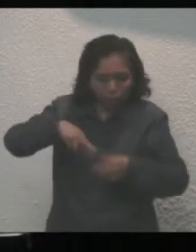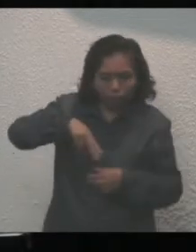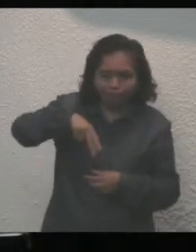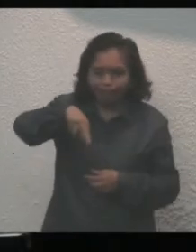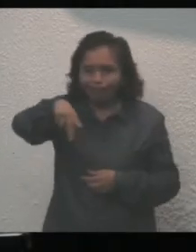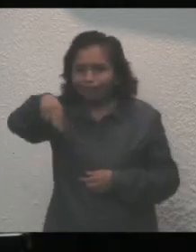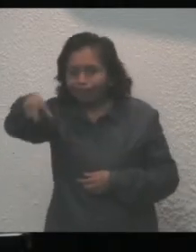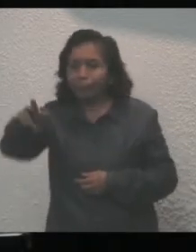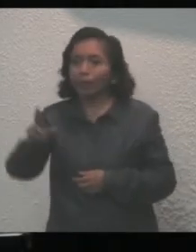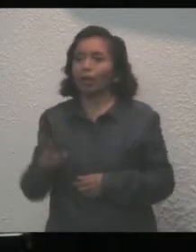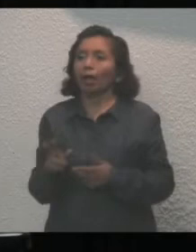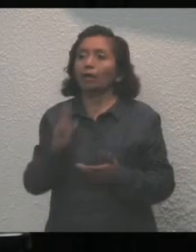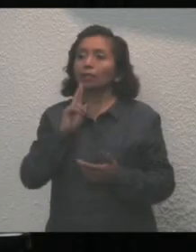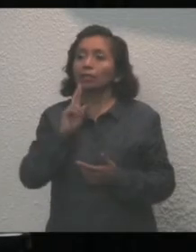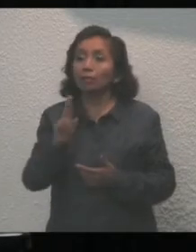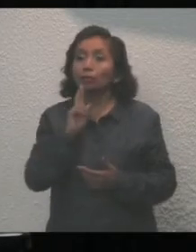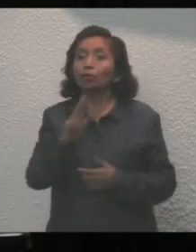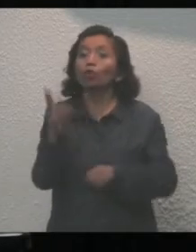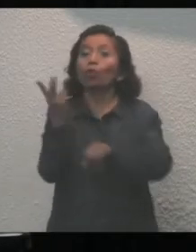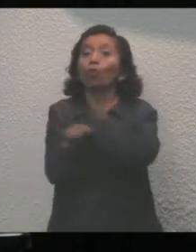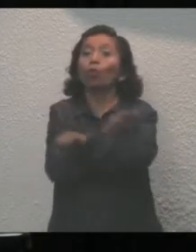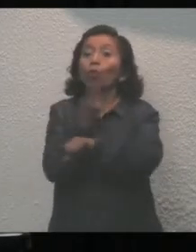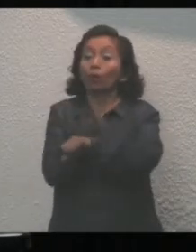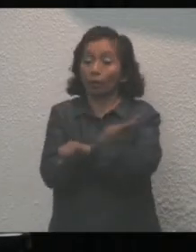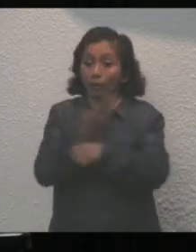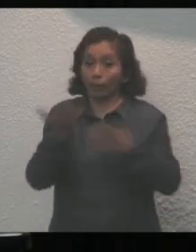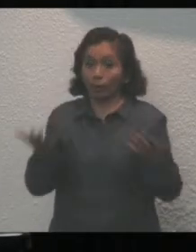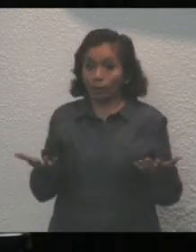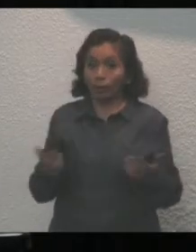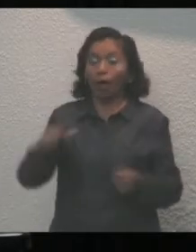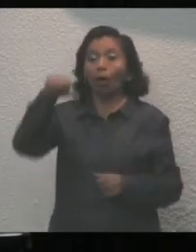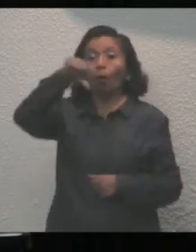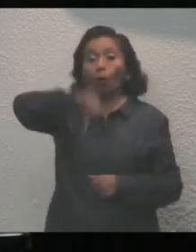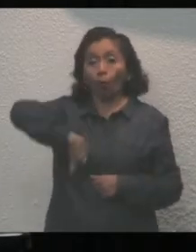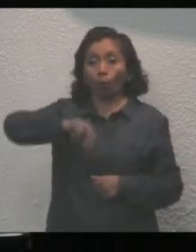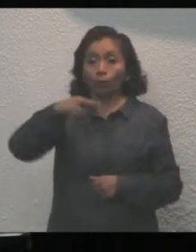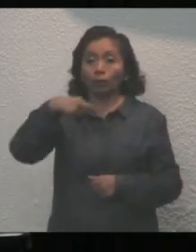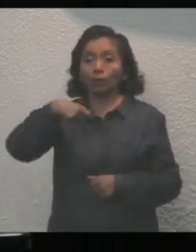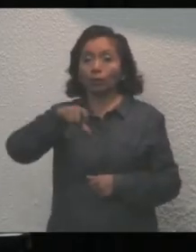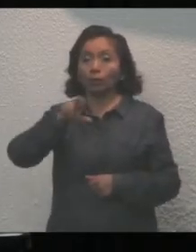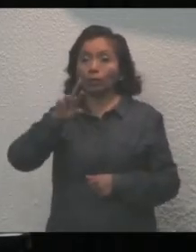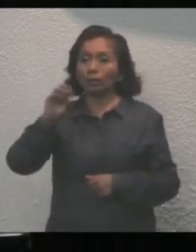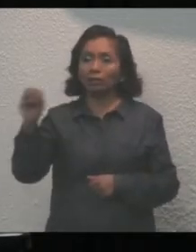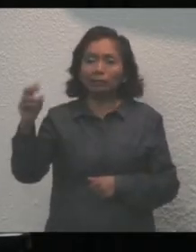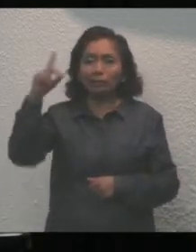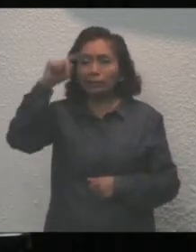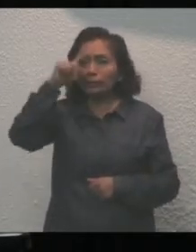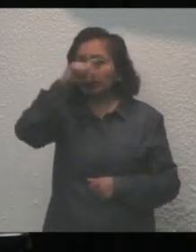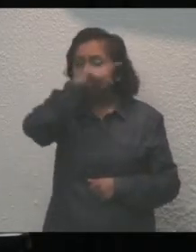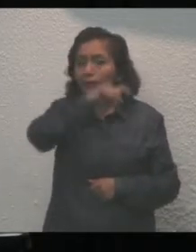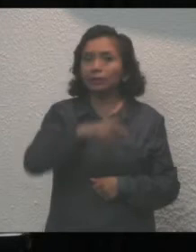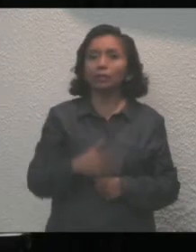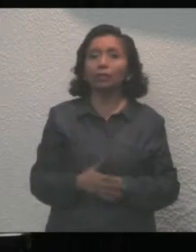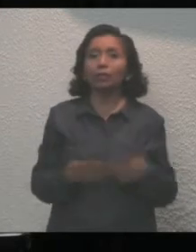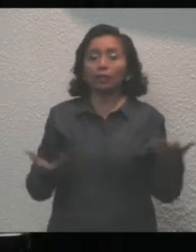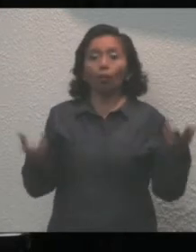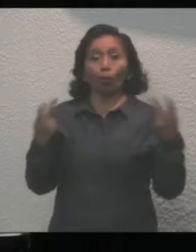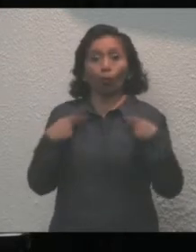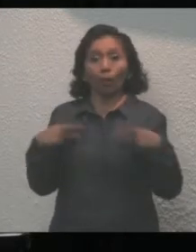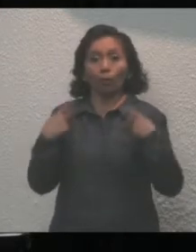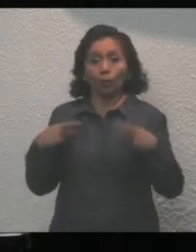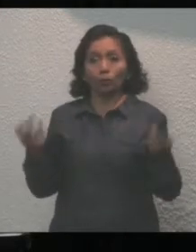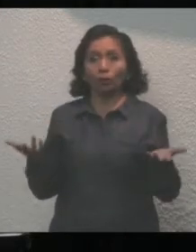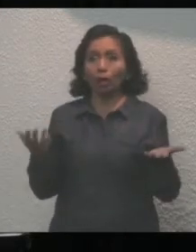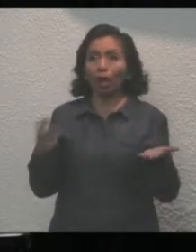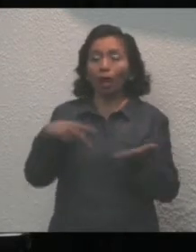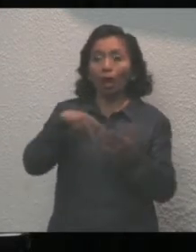para responder sobre lo que sucede. Realmente, hoy en Quintana Roo es muy difícil que un ciudadano pueda